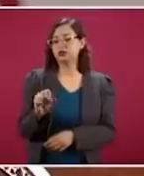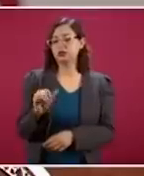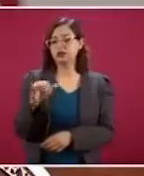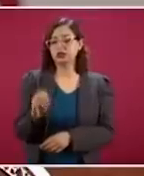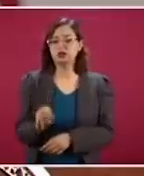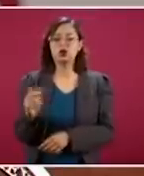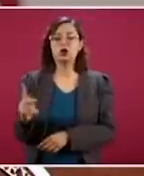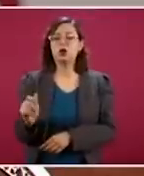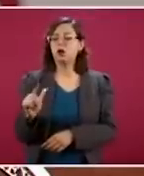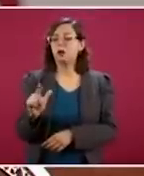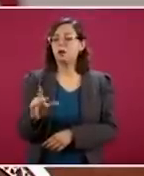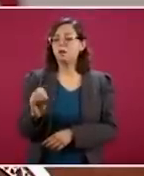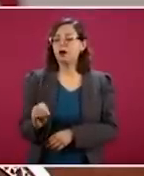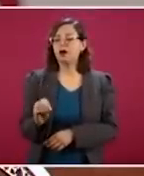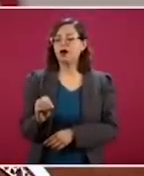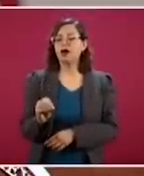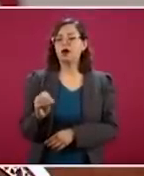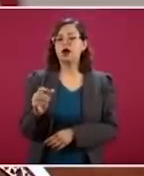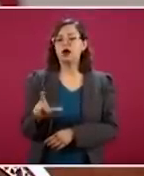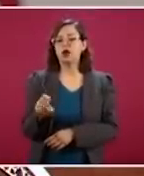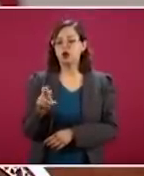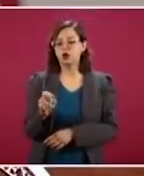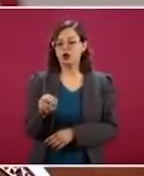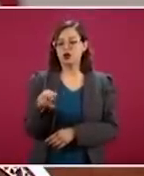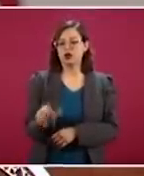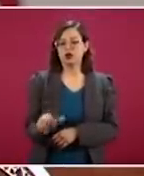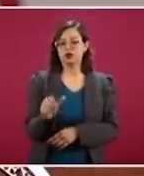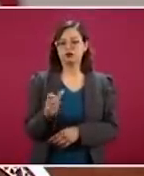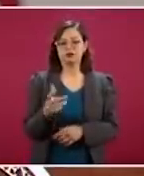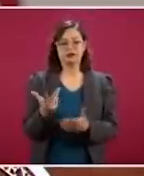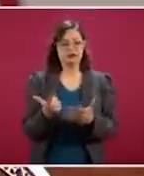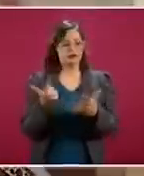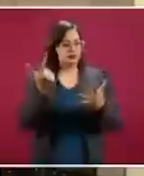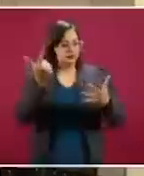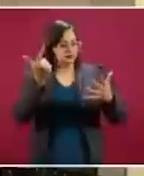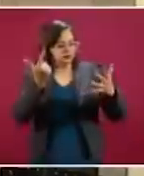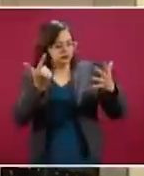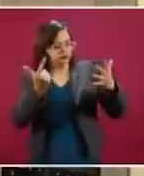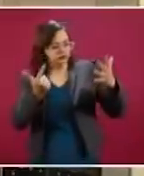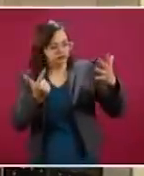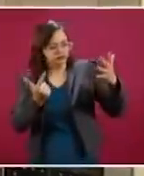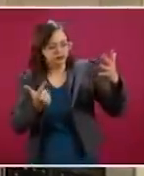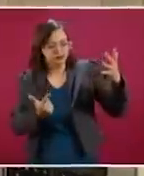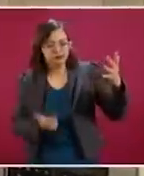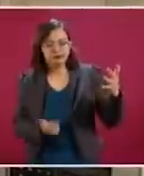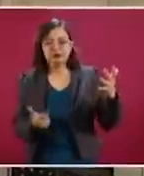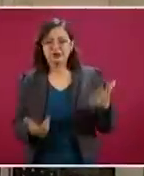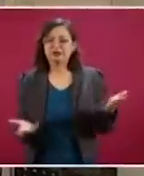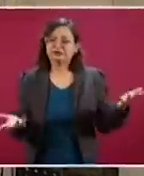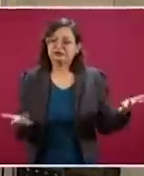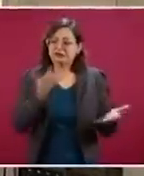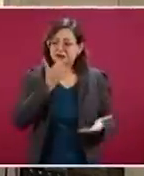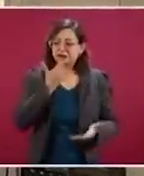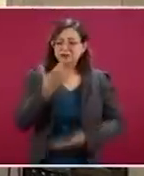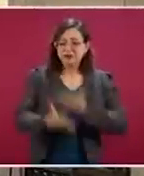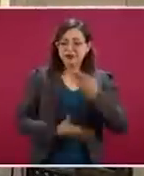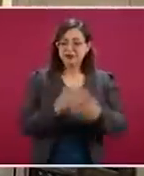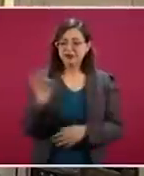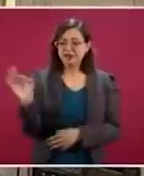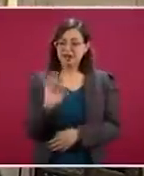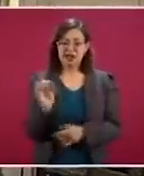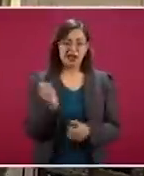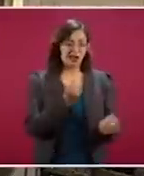Pablo González, está Almudena Ariza, bueno, hay una serie de que espero que me disculpen si alguno de